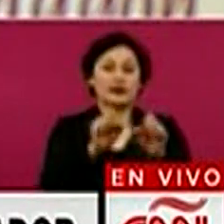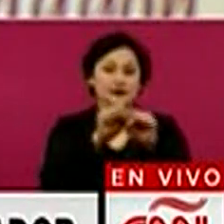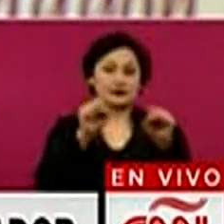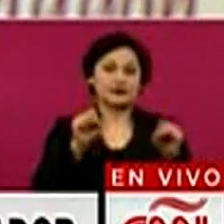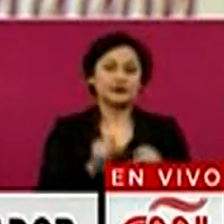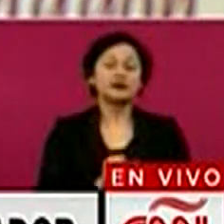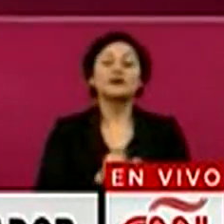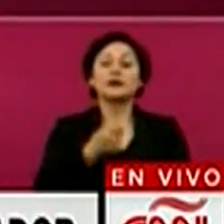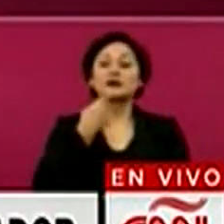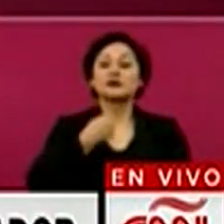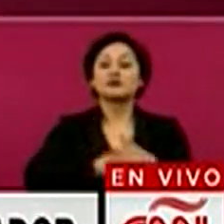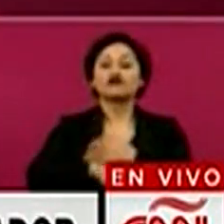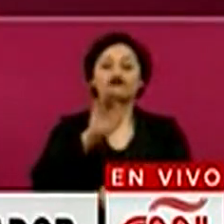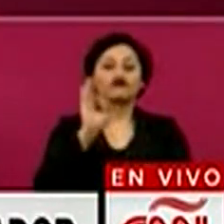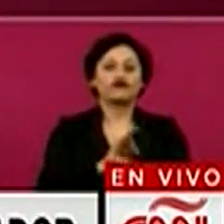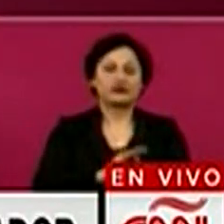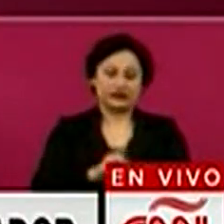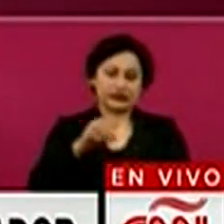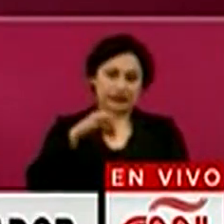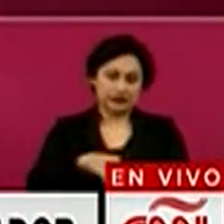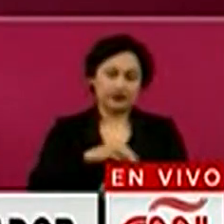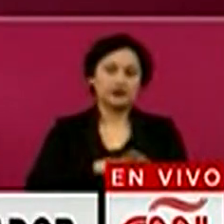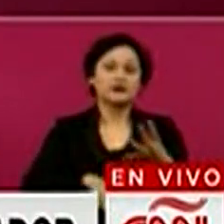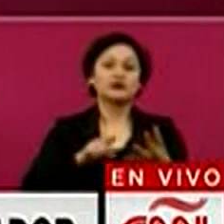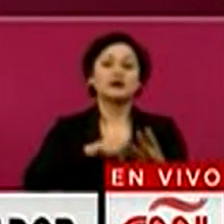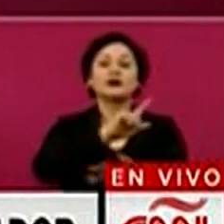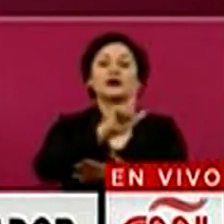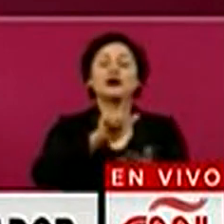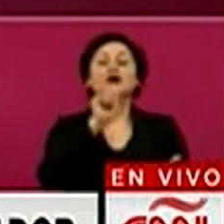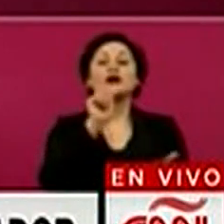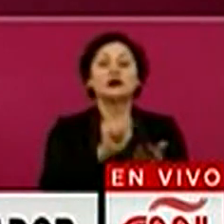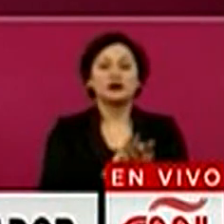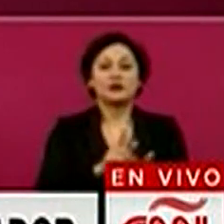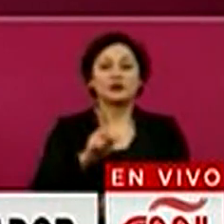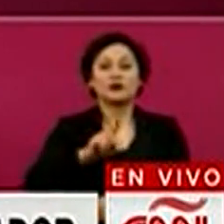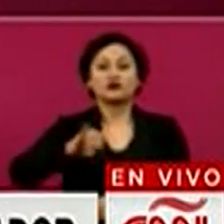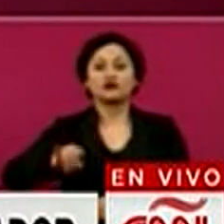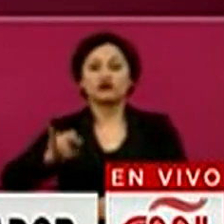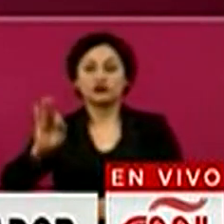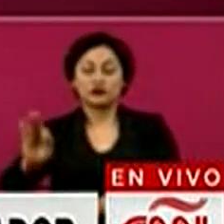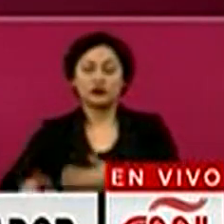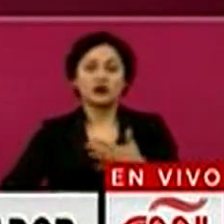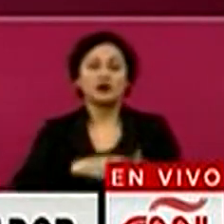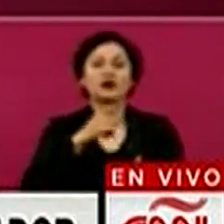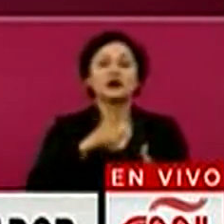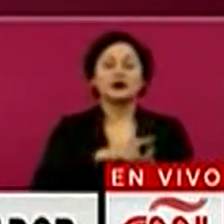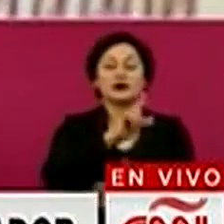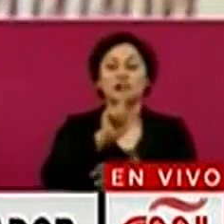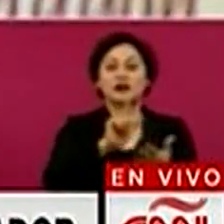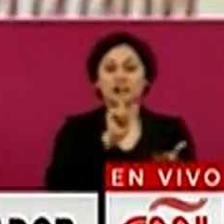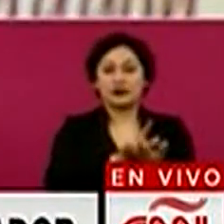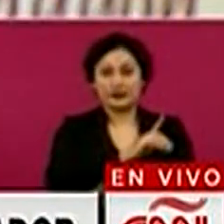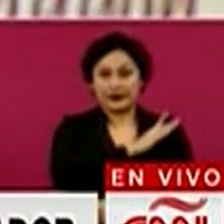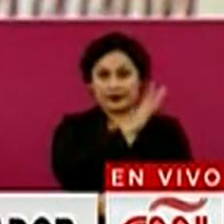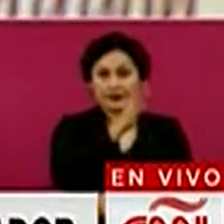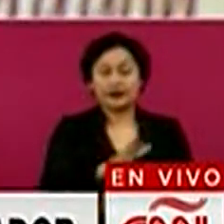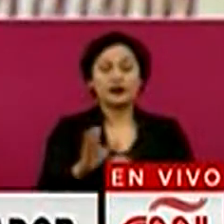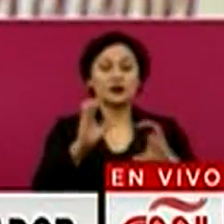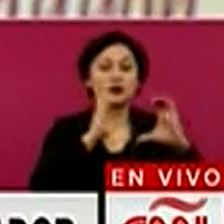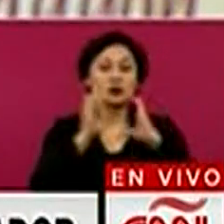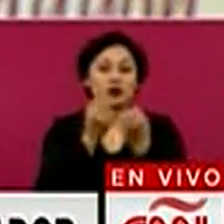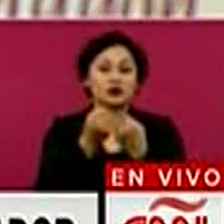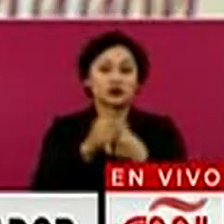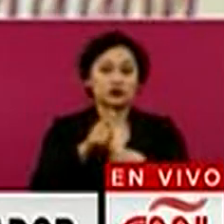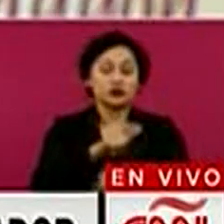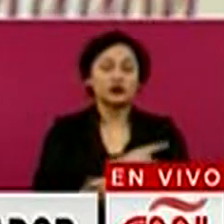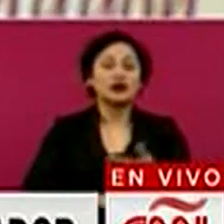supuesto que en la polémica se incluyen los esfuerzos del gobierno mexicano por lograr una aprobación de un proyecto con poco debate